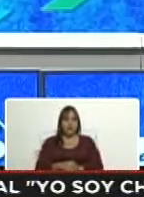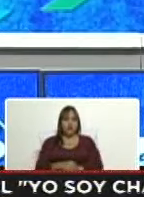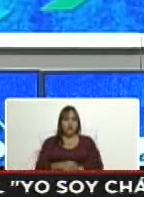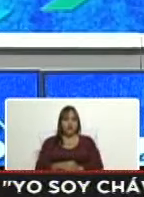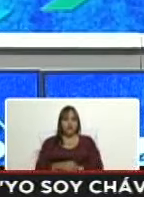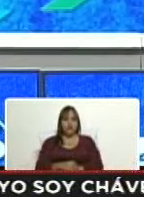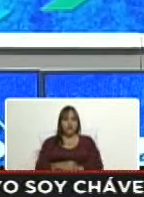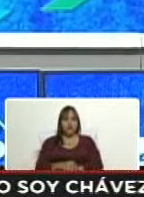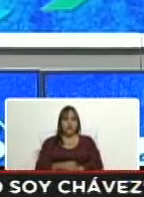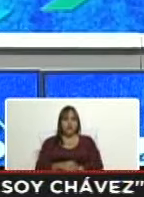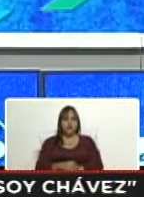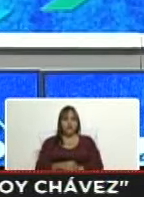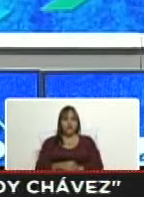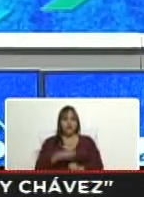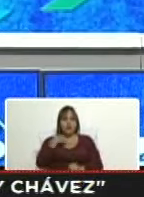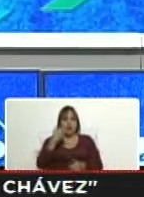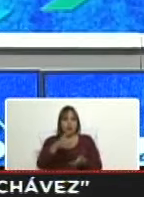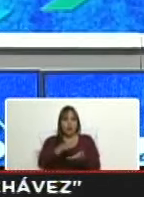de la partida